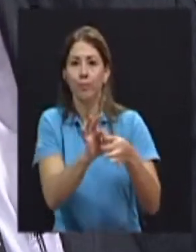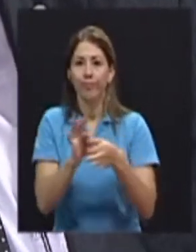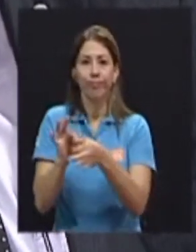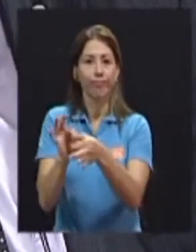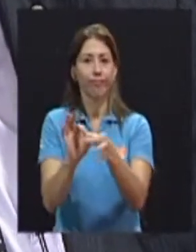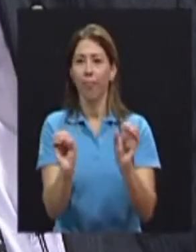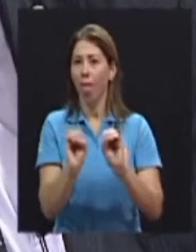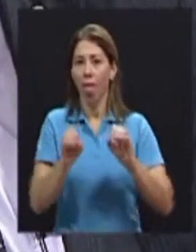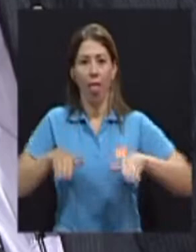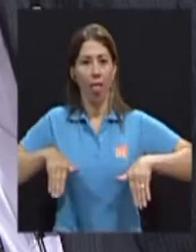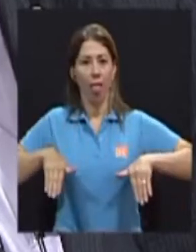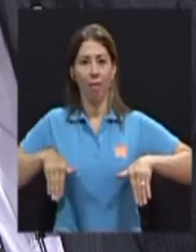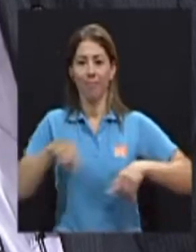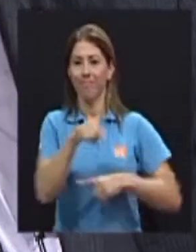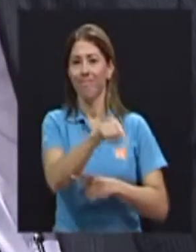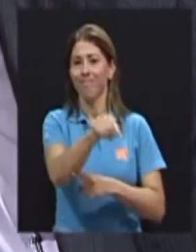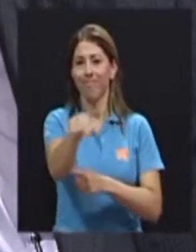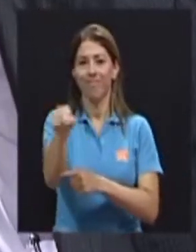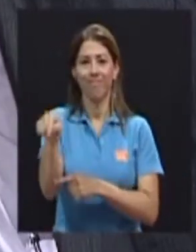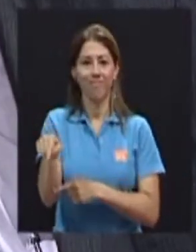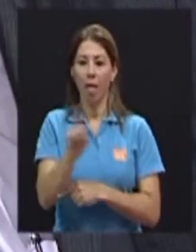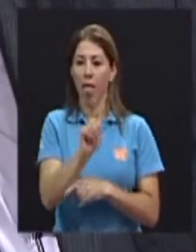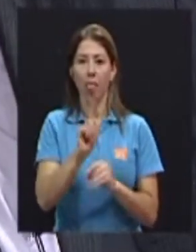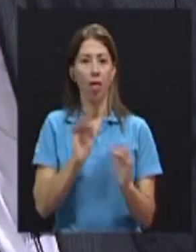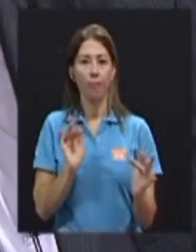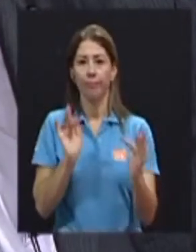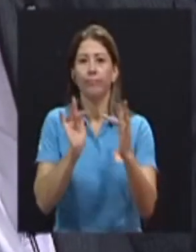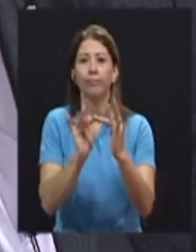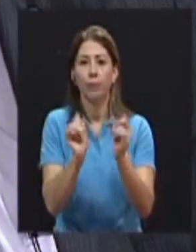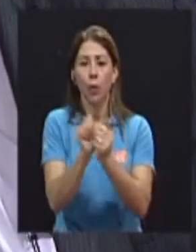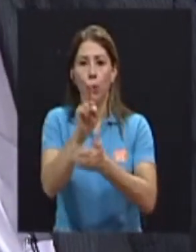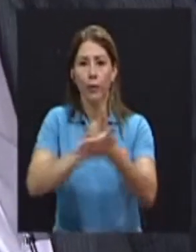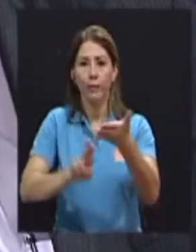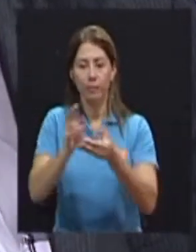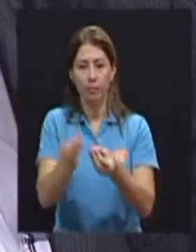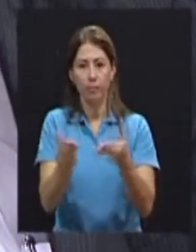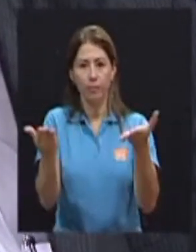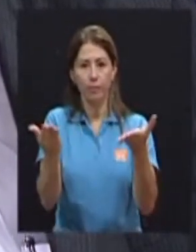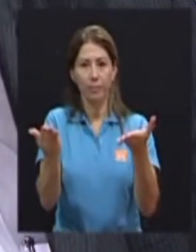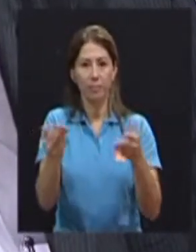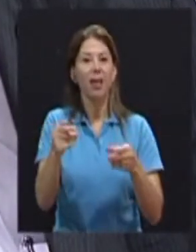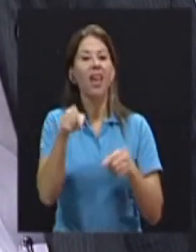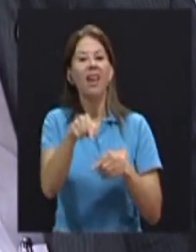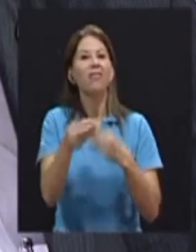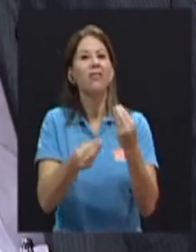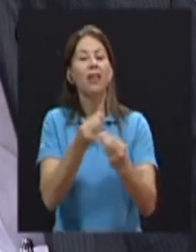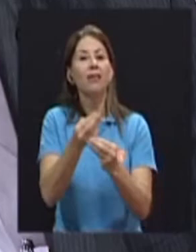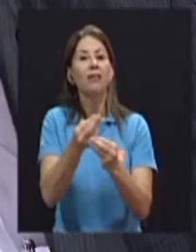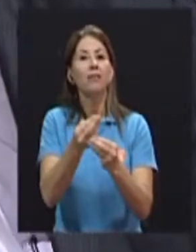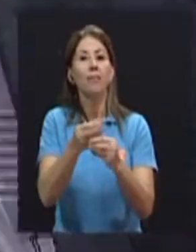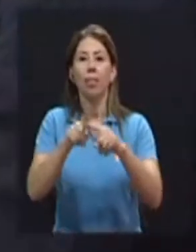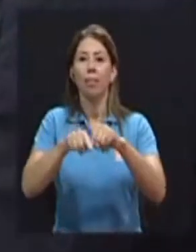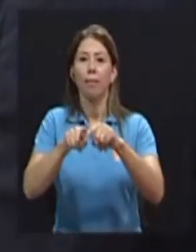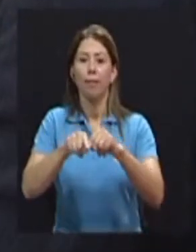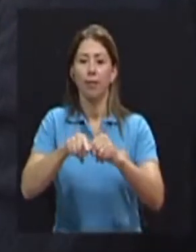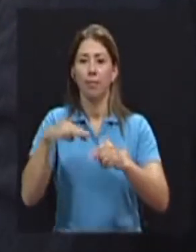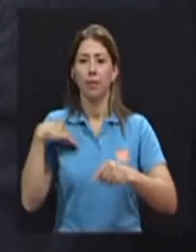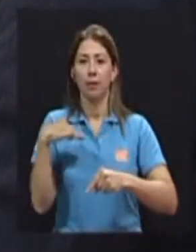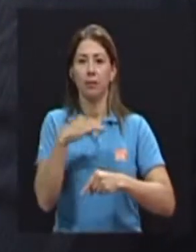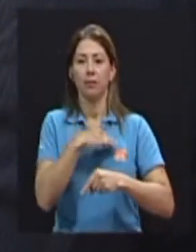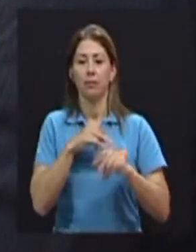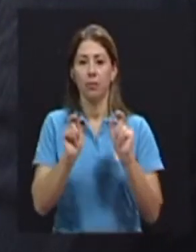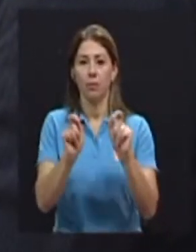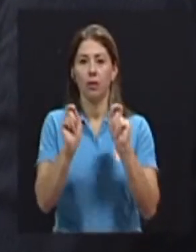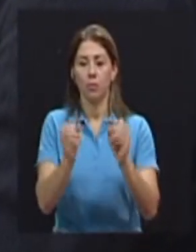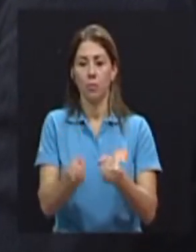articulados con las universidades públicas, sino que nacen dependiendo directamente del Ministerio de Educación Pública, del Consejo Superior